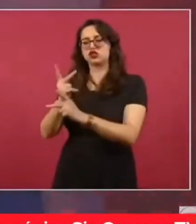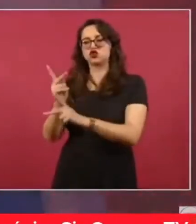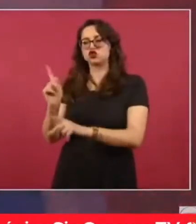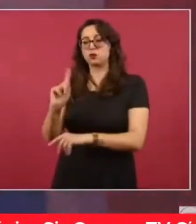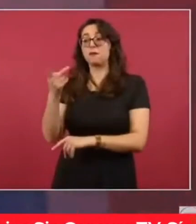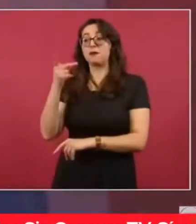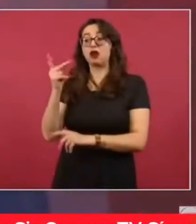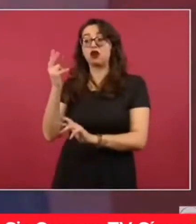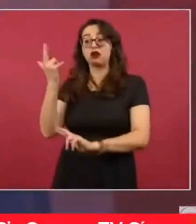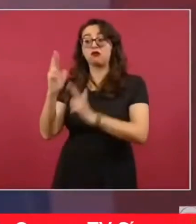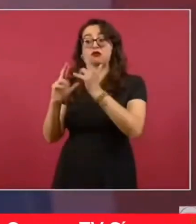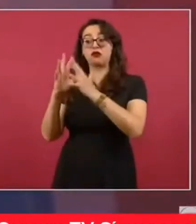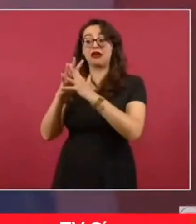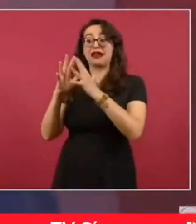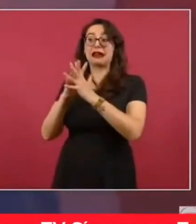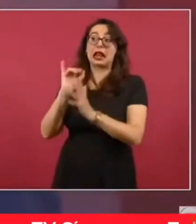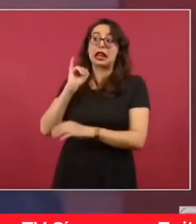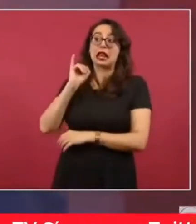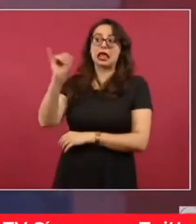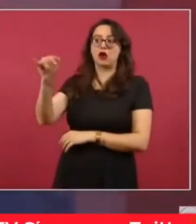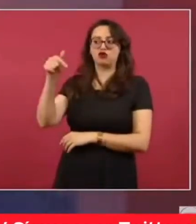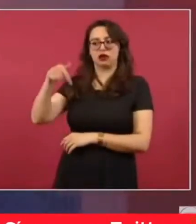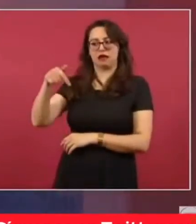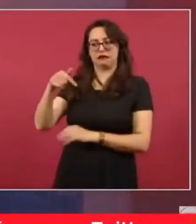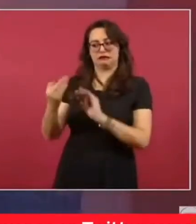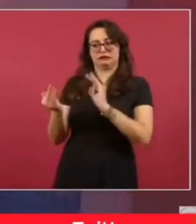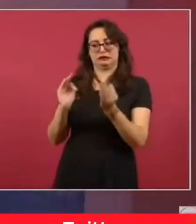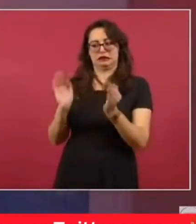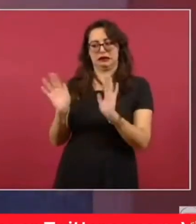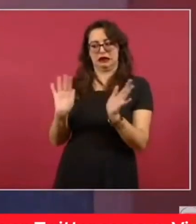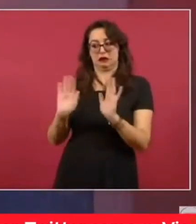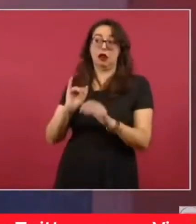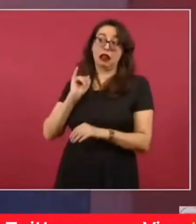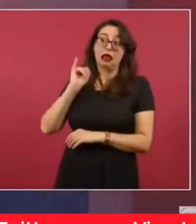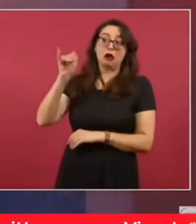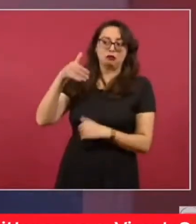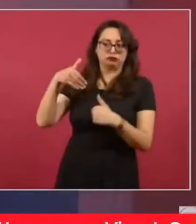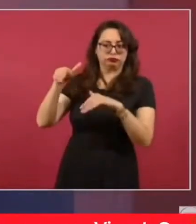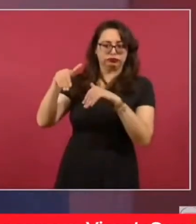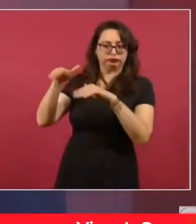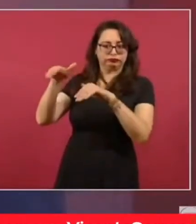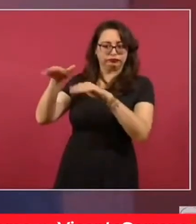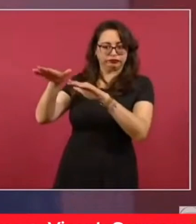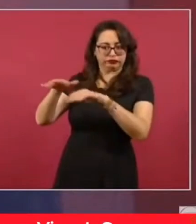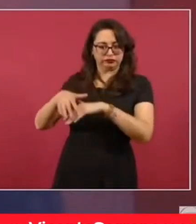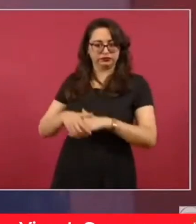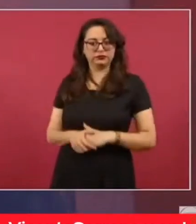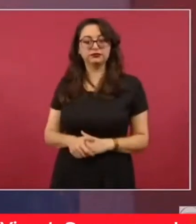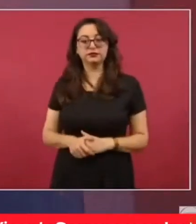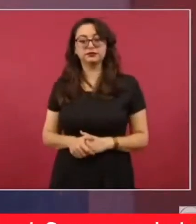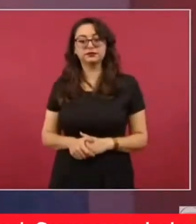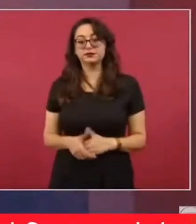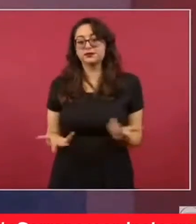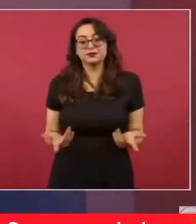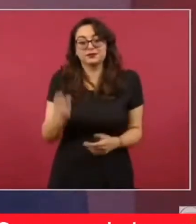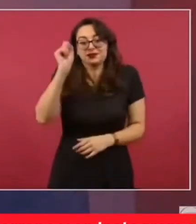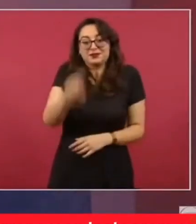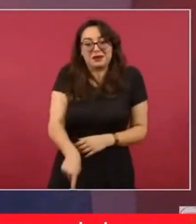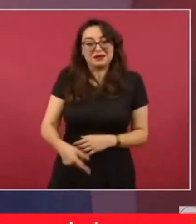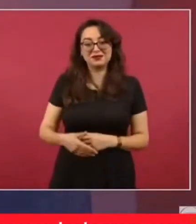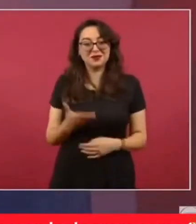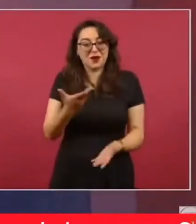revolución más lejos Entonces es lo mismo este es Exactamente